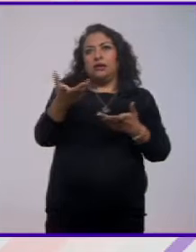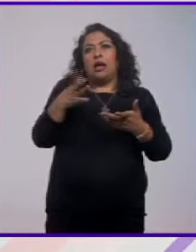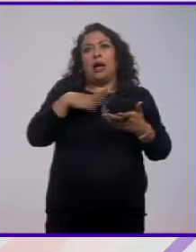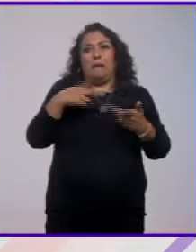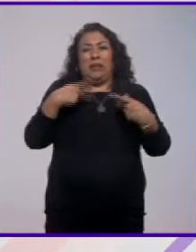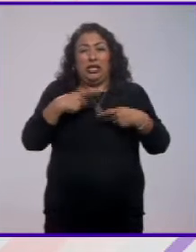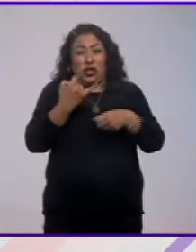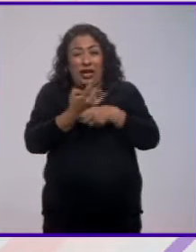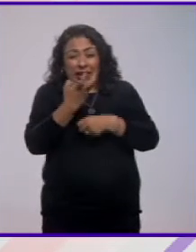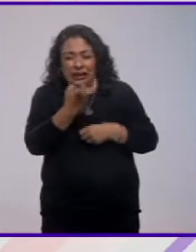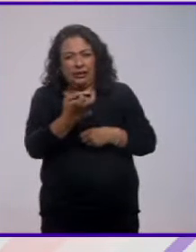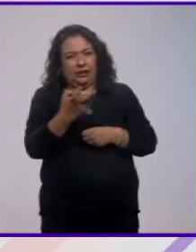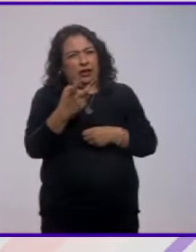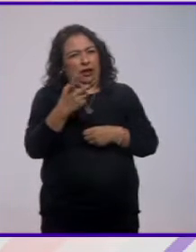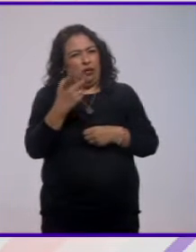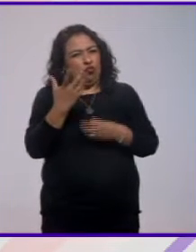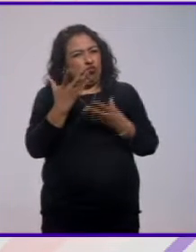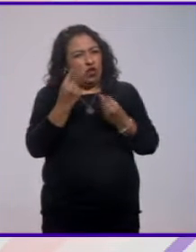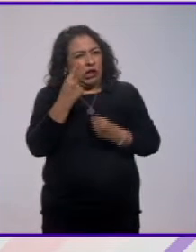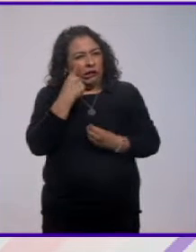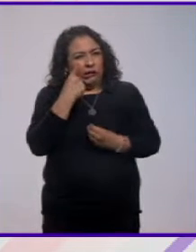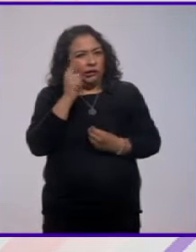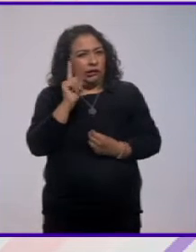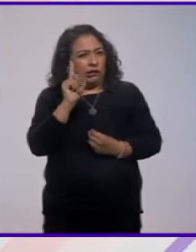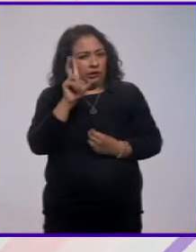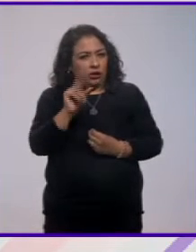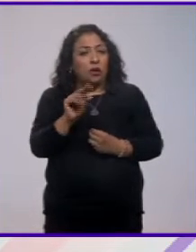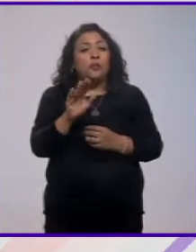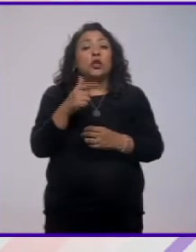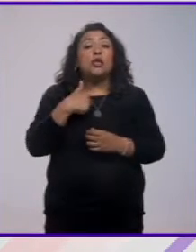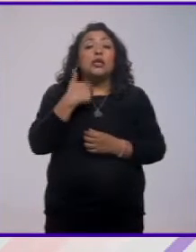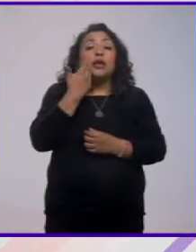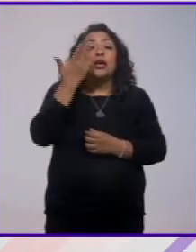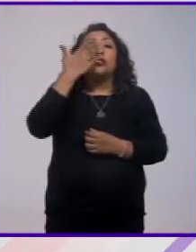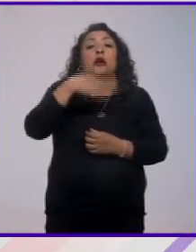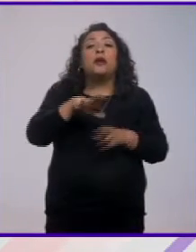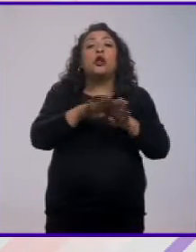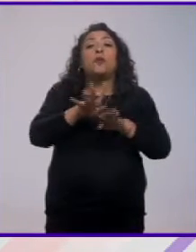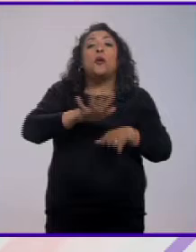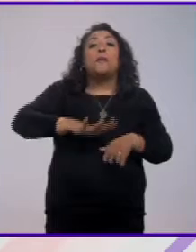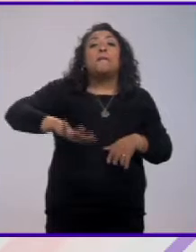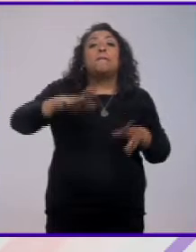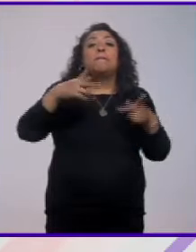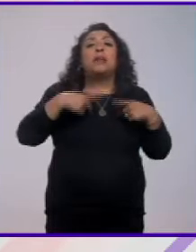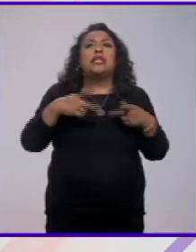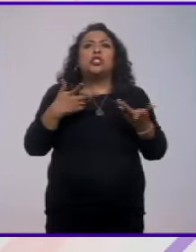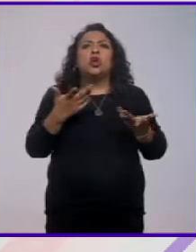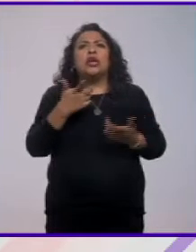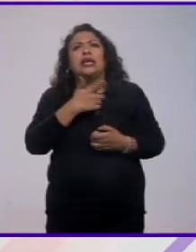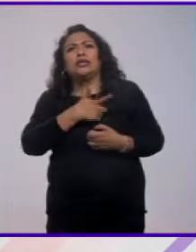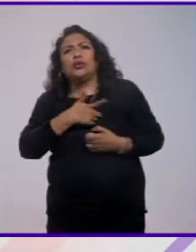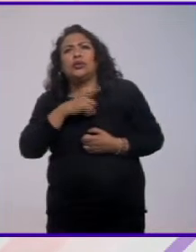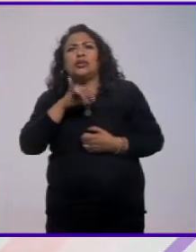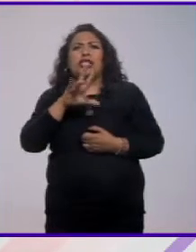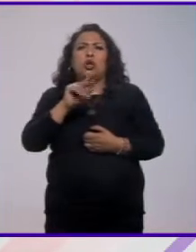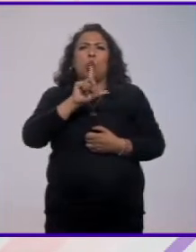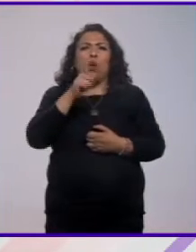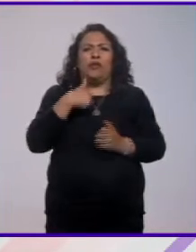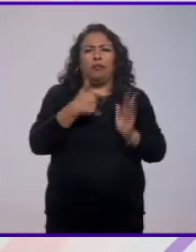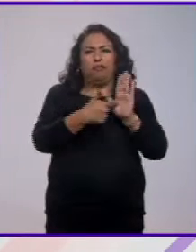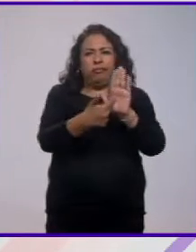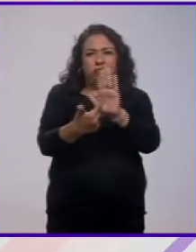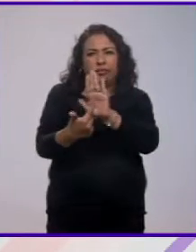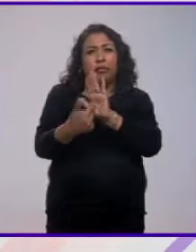de personajes, ¿no? Y en ese sentido me gustaría saber cómo ha reaccionado la gente en los diferentes espacios donde se ha presentado,